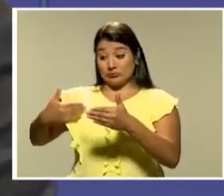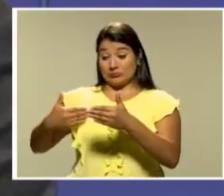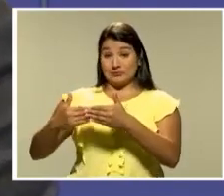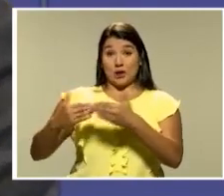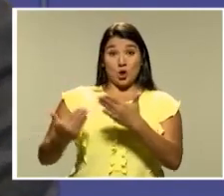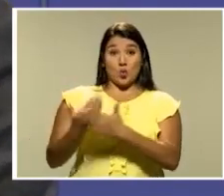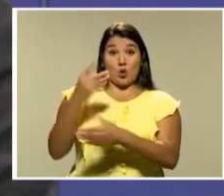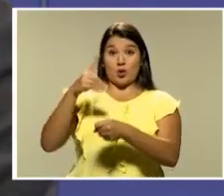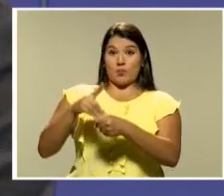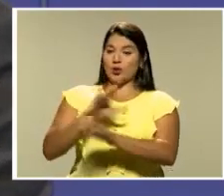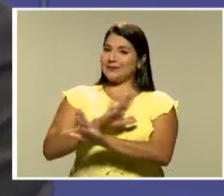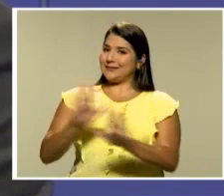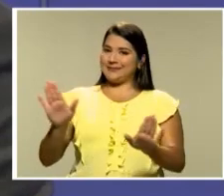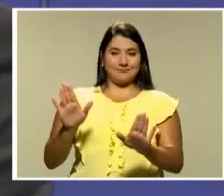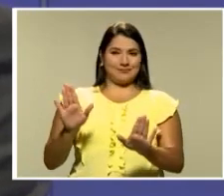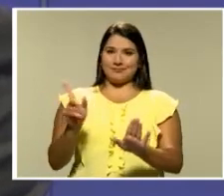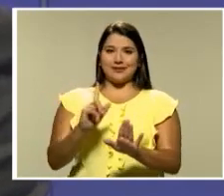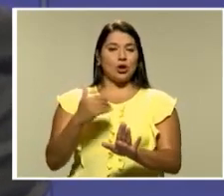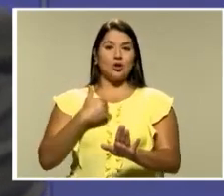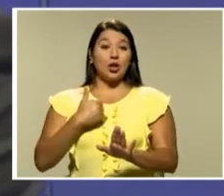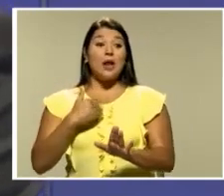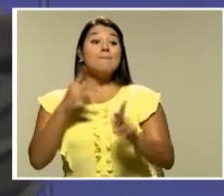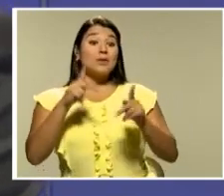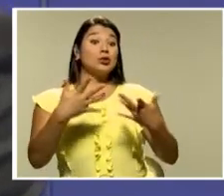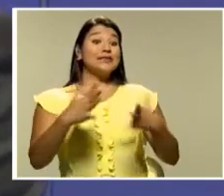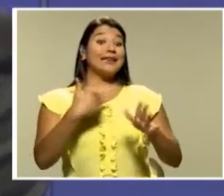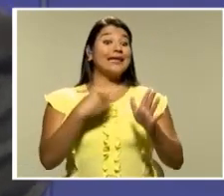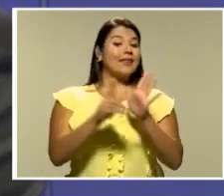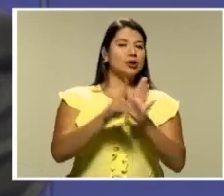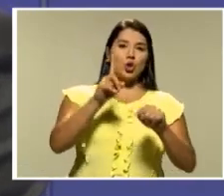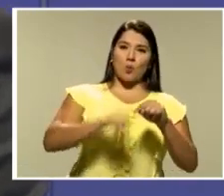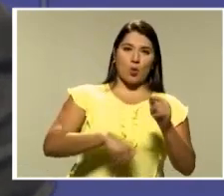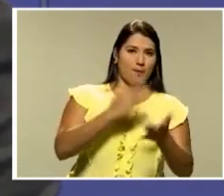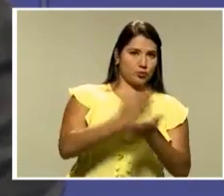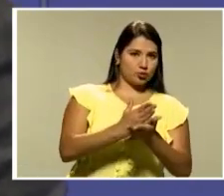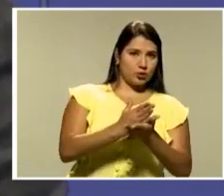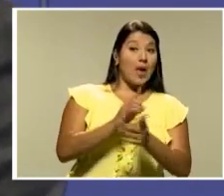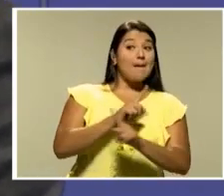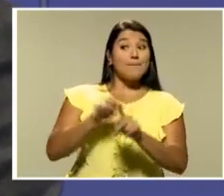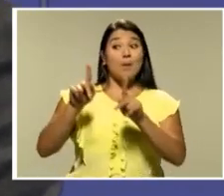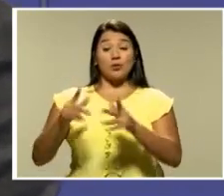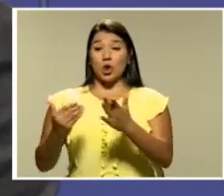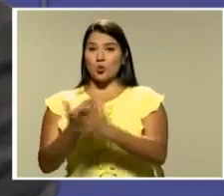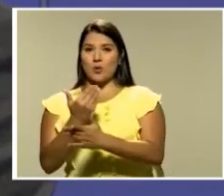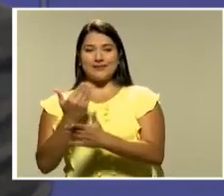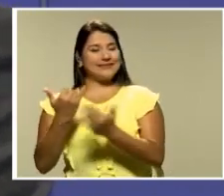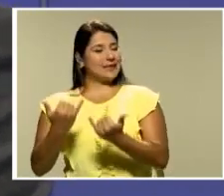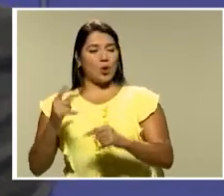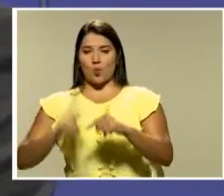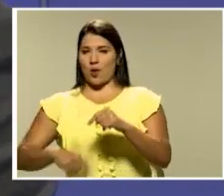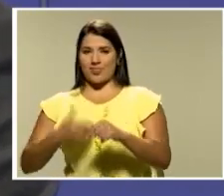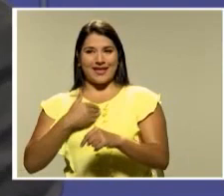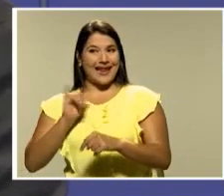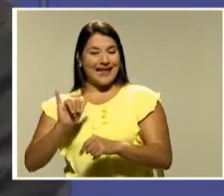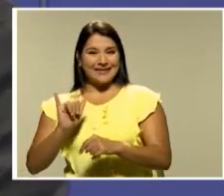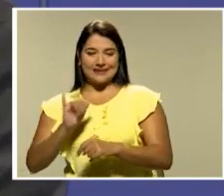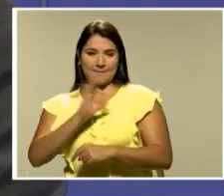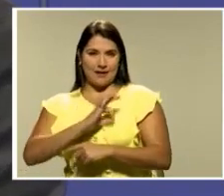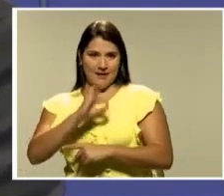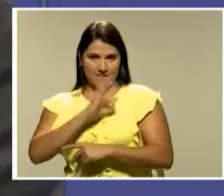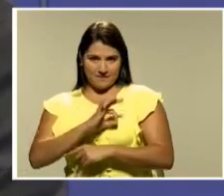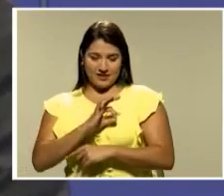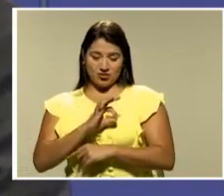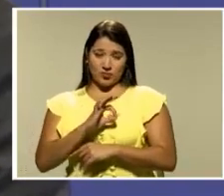pero dijimos, el que ya tiene los derechos no se los vamos a quitar, los conserva. Fue un balance político que se hizo en